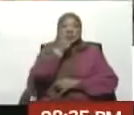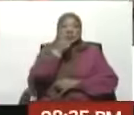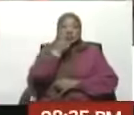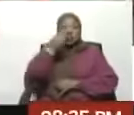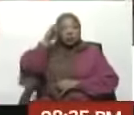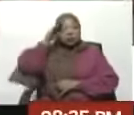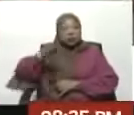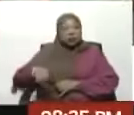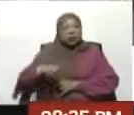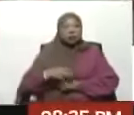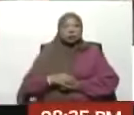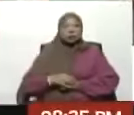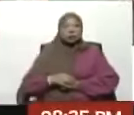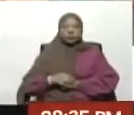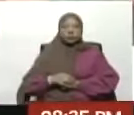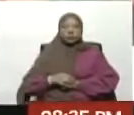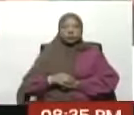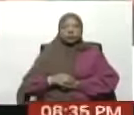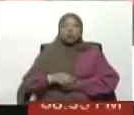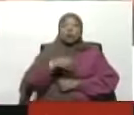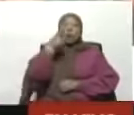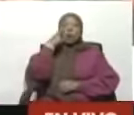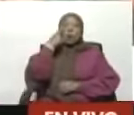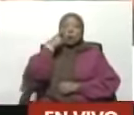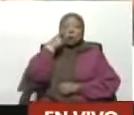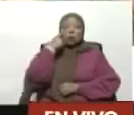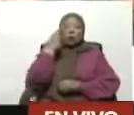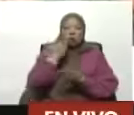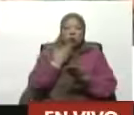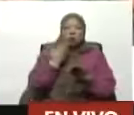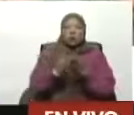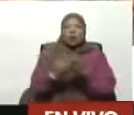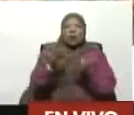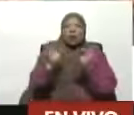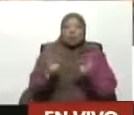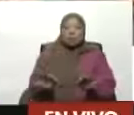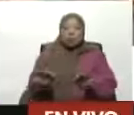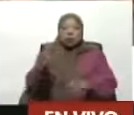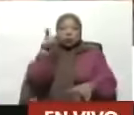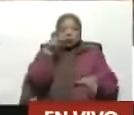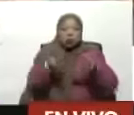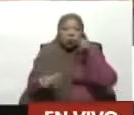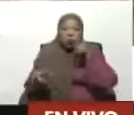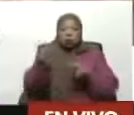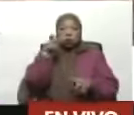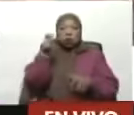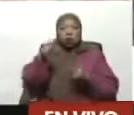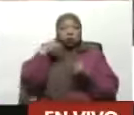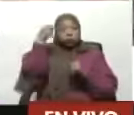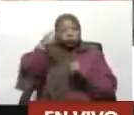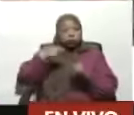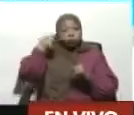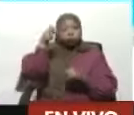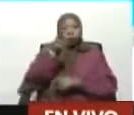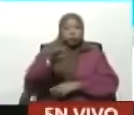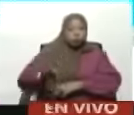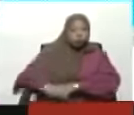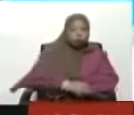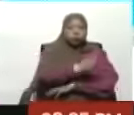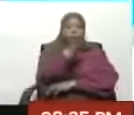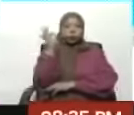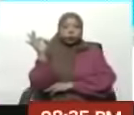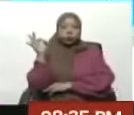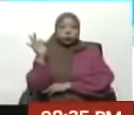alerta, ordeno un plan especial de patrullaje y vigilancia las 24 horas